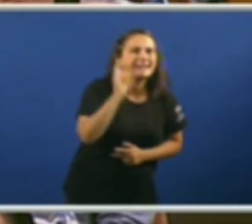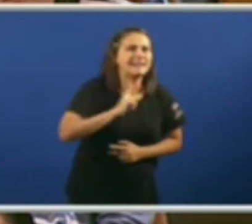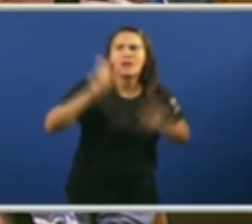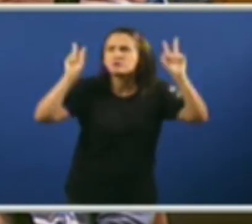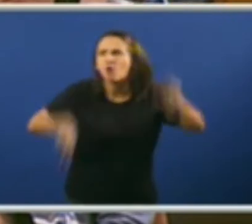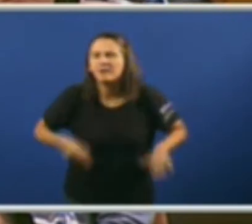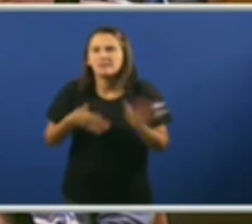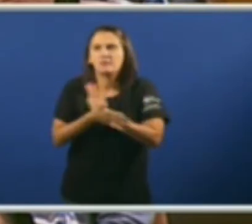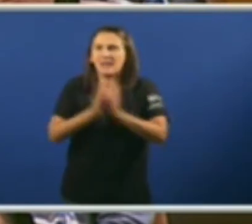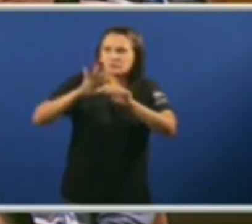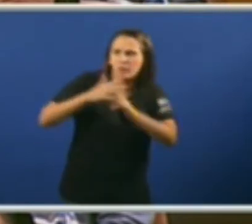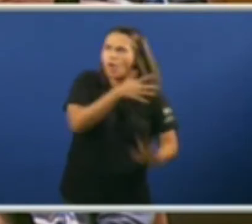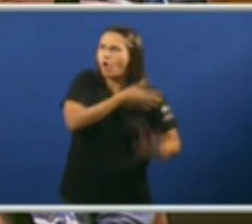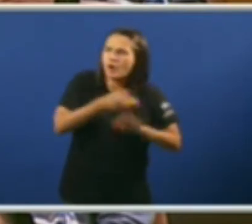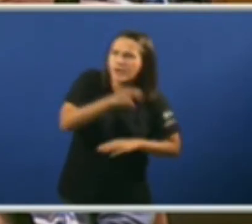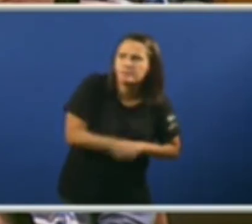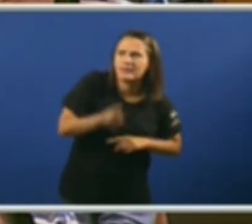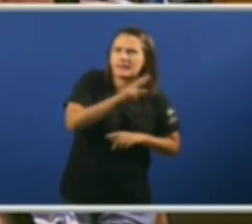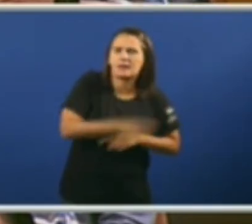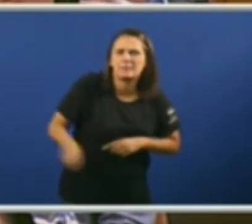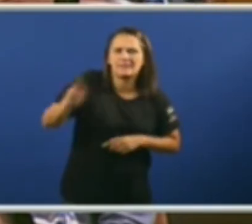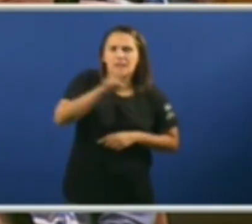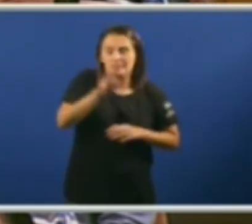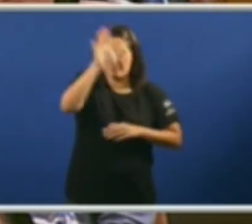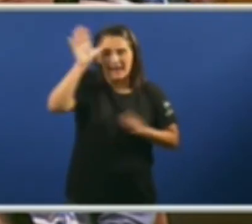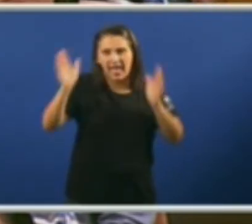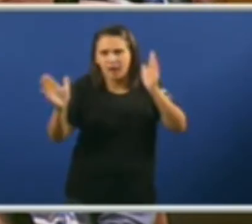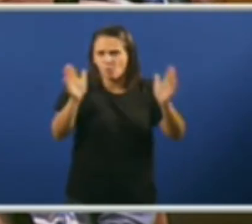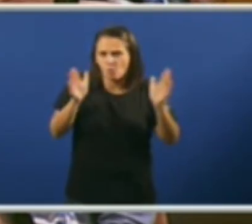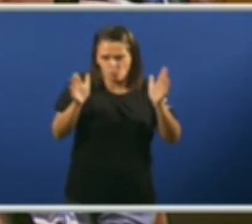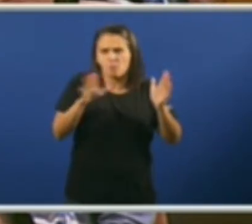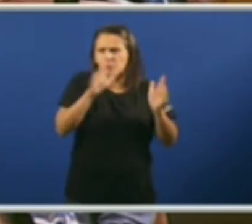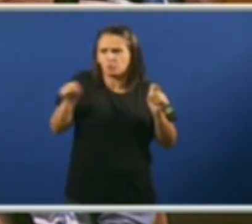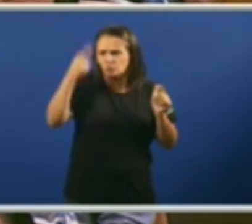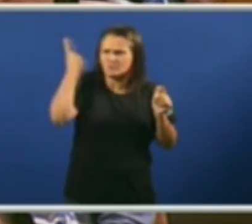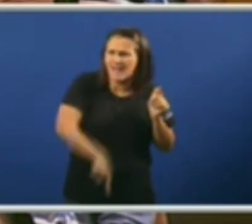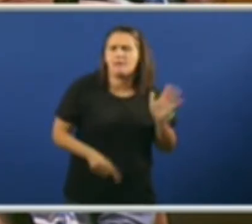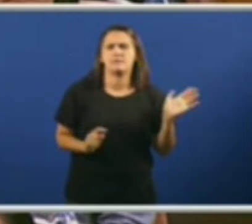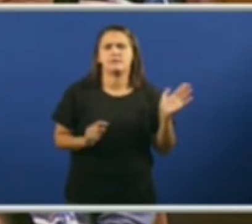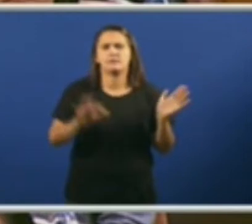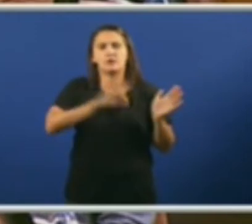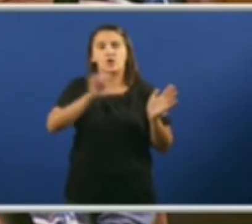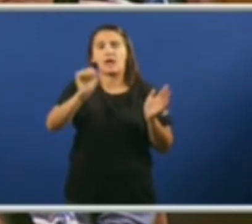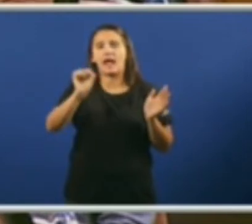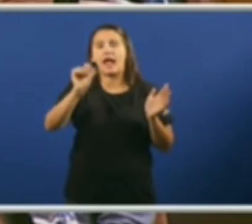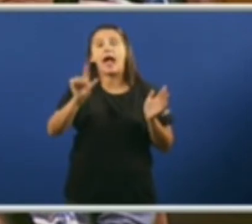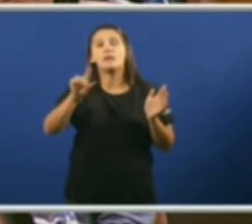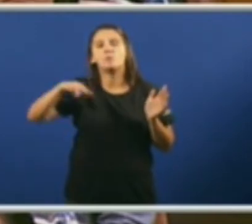que é unha situación que se ven repetindo durante todo este verán, porque vostede sábeo, señor